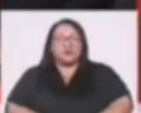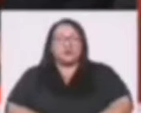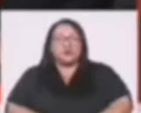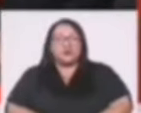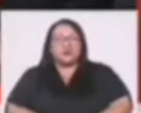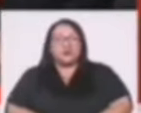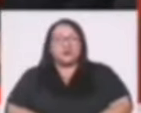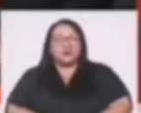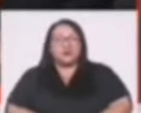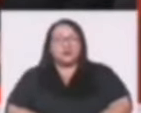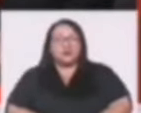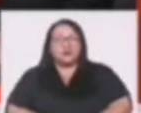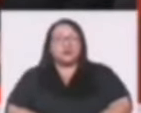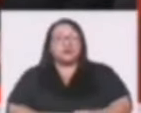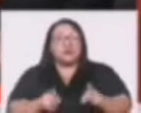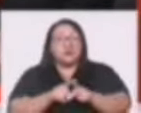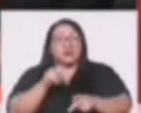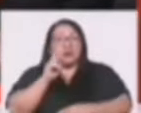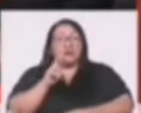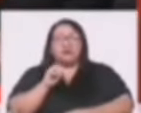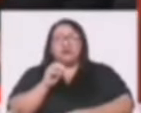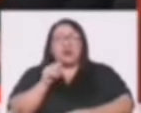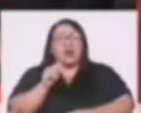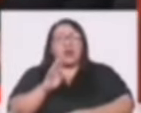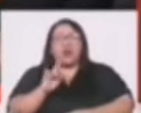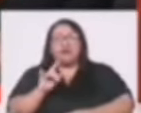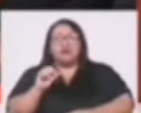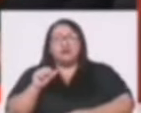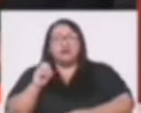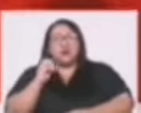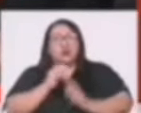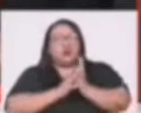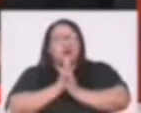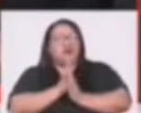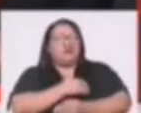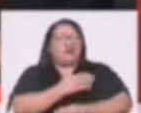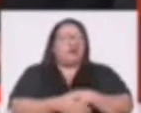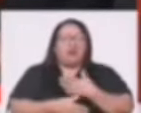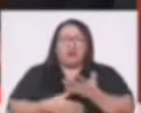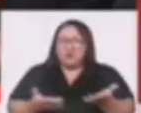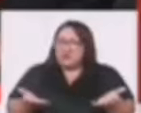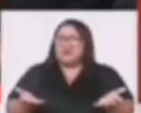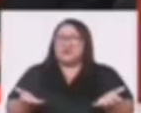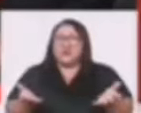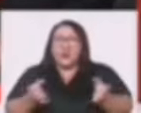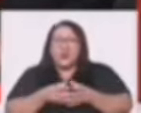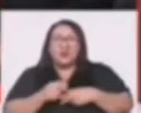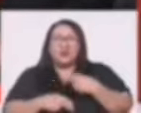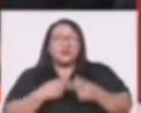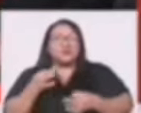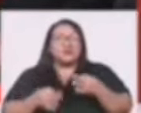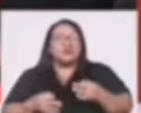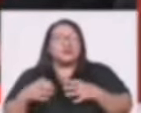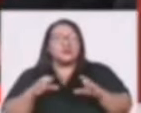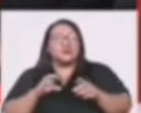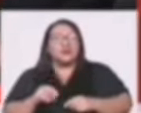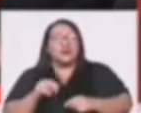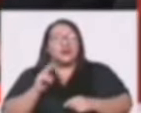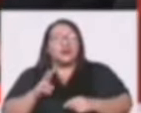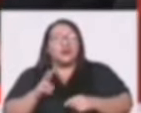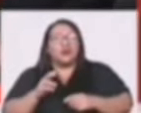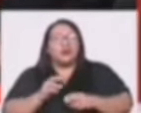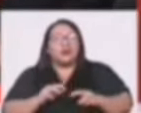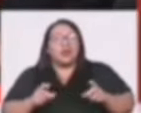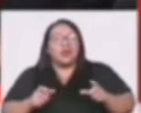Asimismo, hemos asistido a premeditados actos de abuso de poder, donde aprovechando de sus influencias en la judicatura, la Junta Nacional de Justicia ha conseguido dudosas